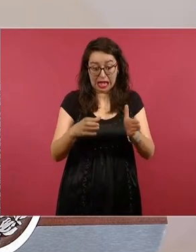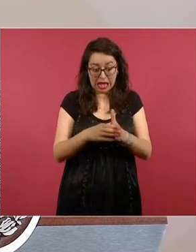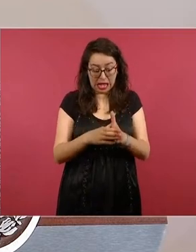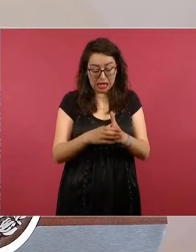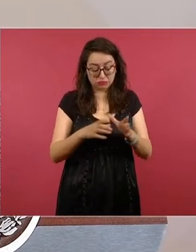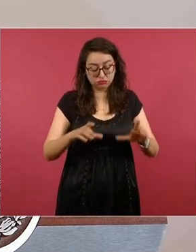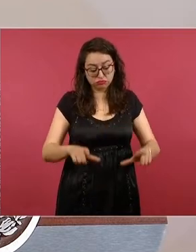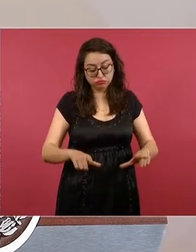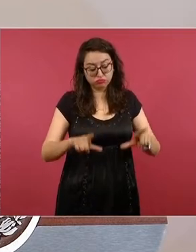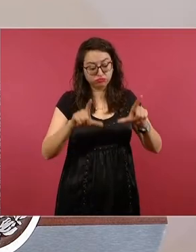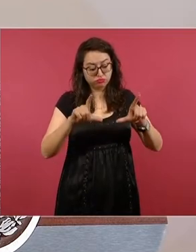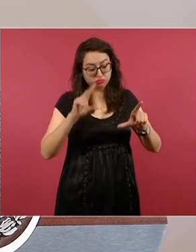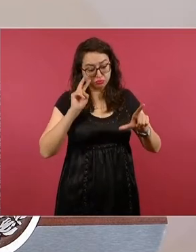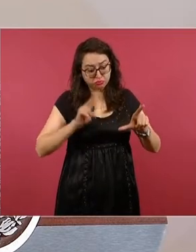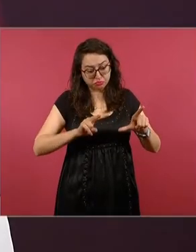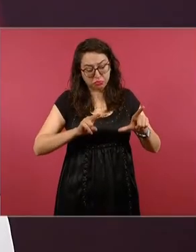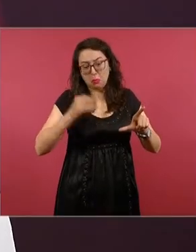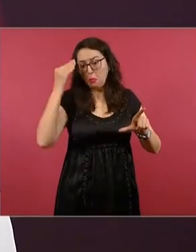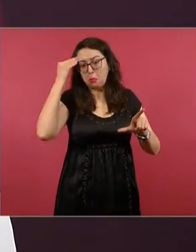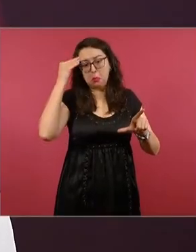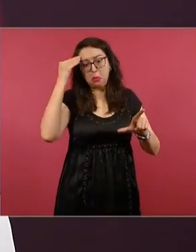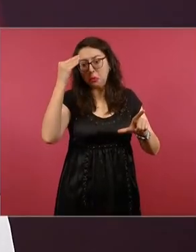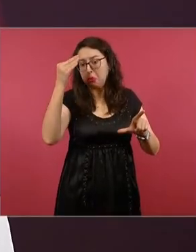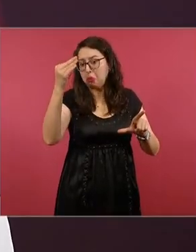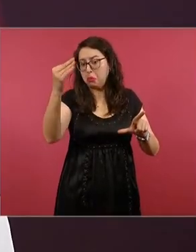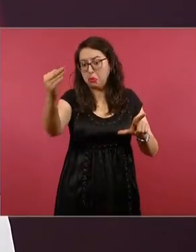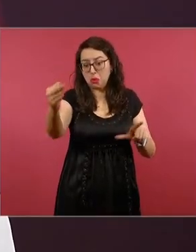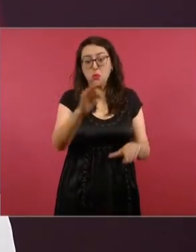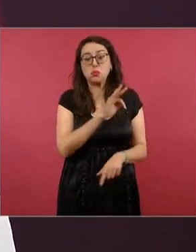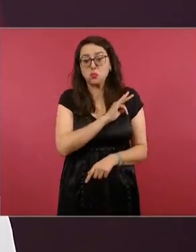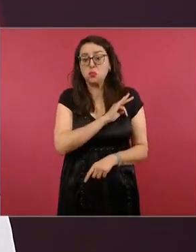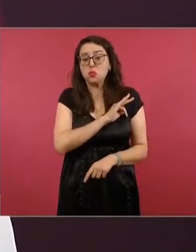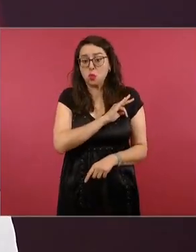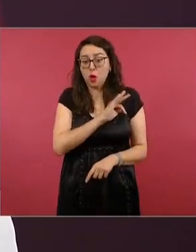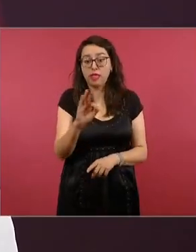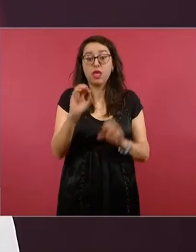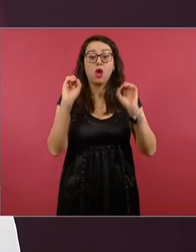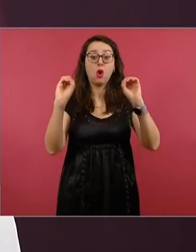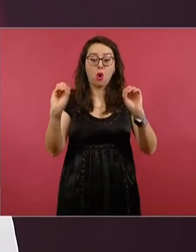evento, en los minutos previos en que se va ocultando